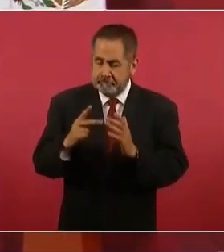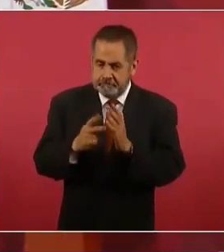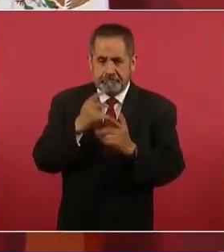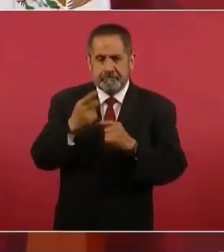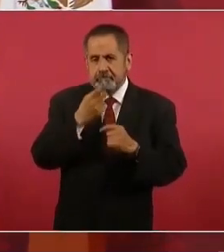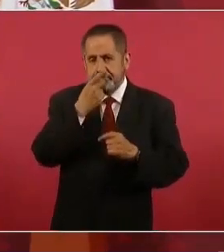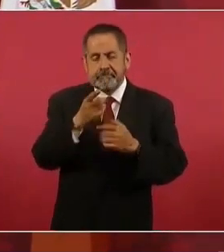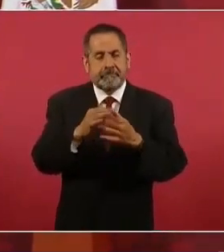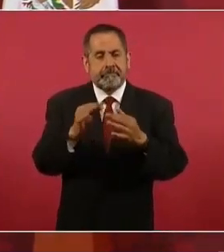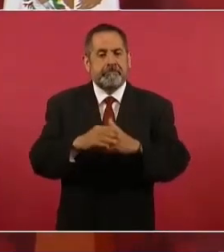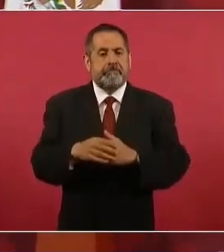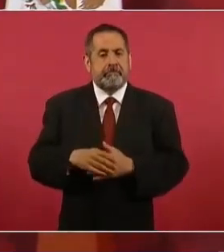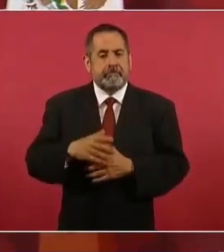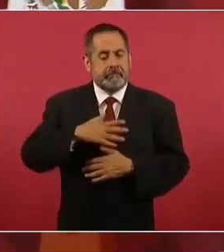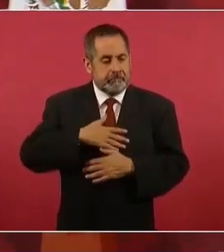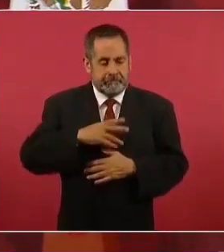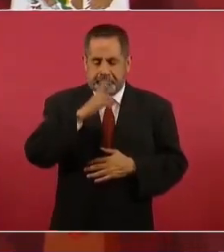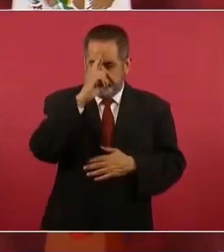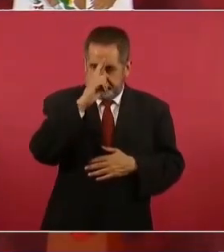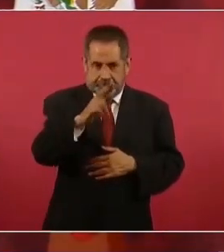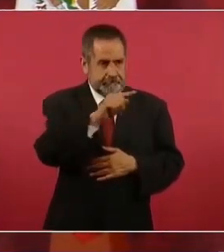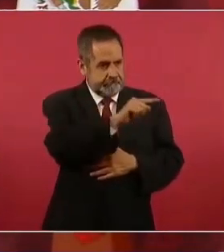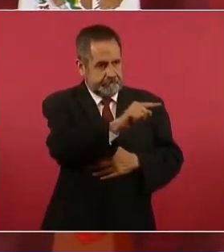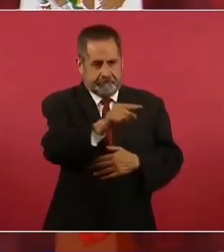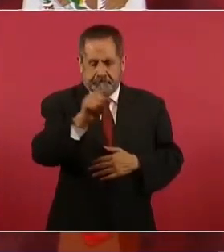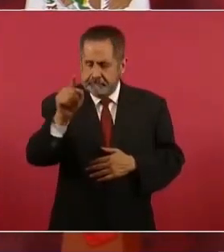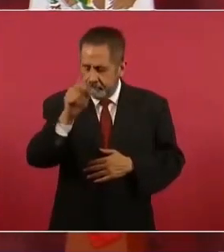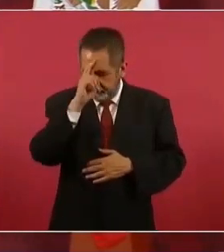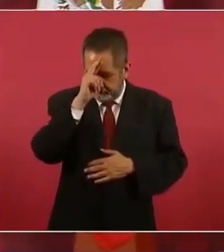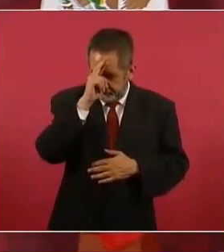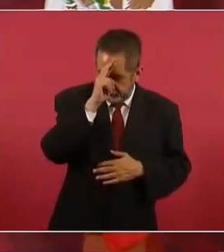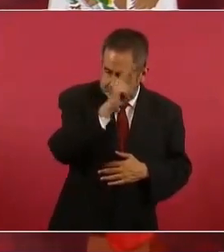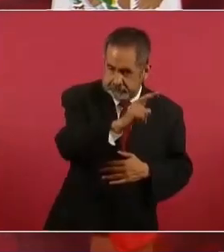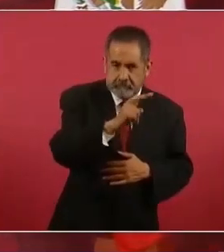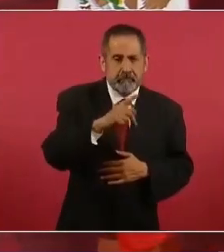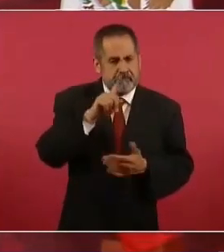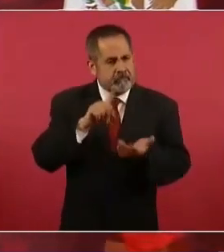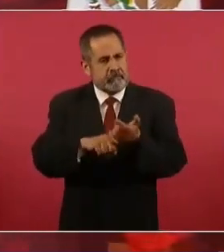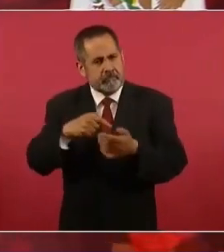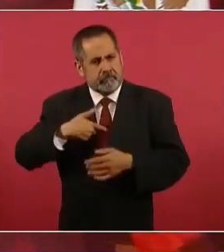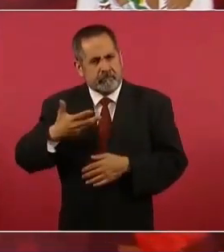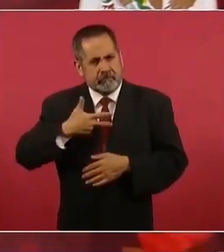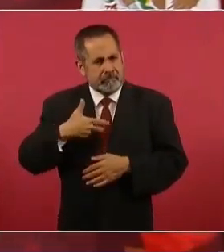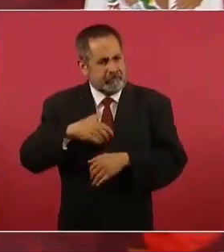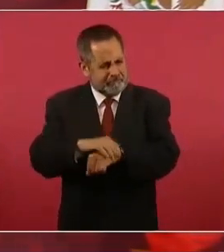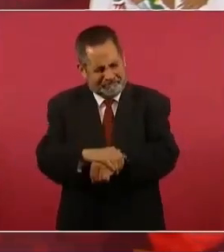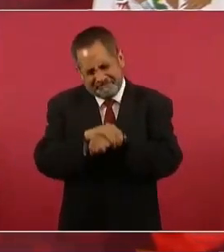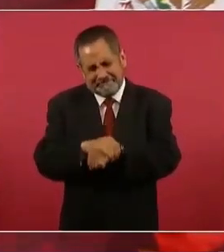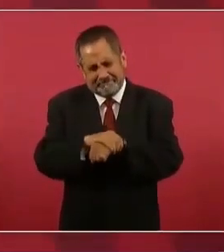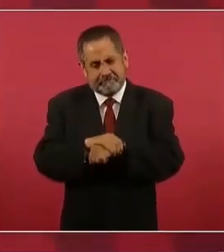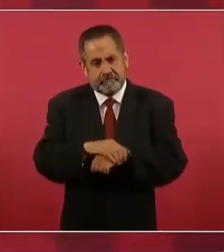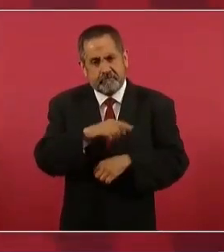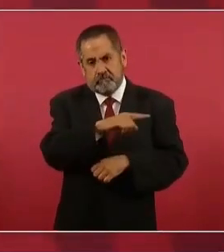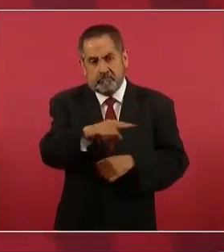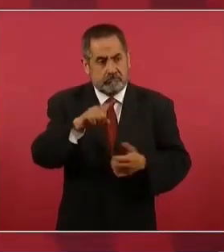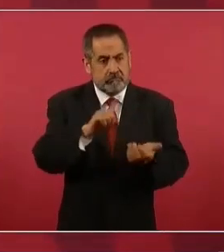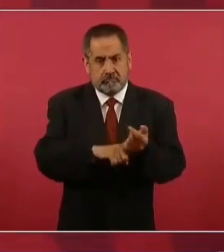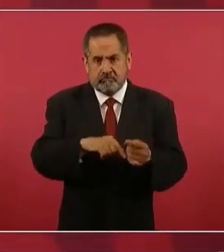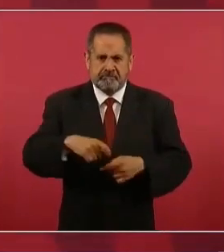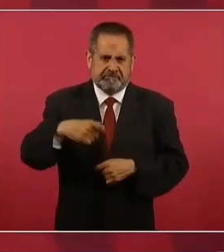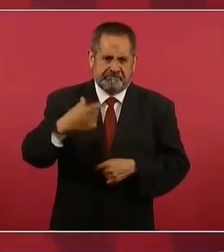repito, respeto mucho a la gente, además tengo amigos entrañables que sí